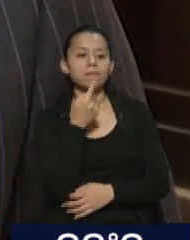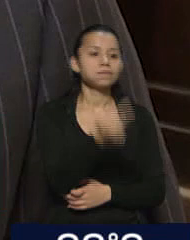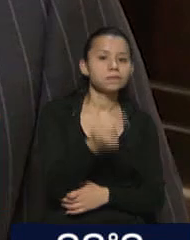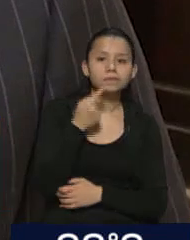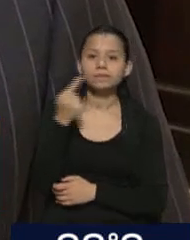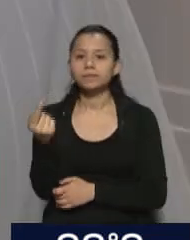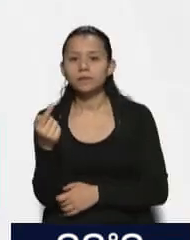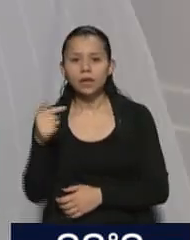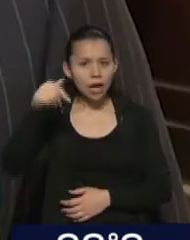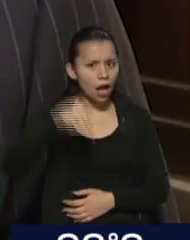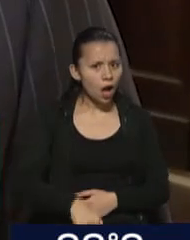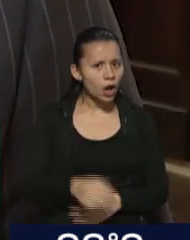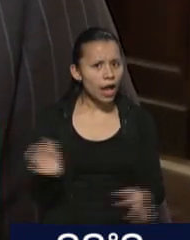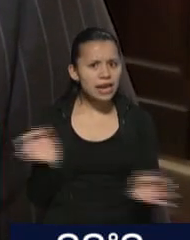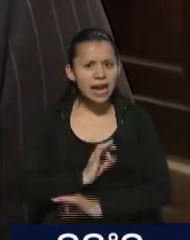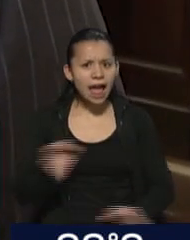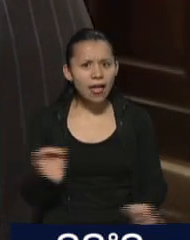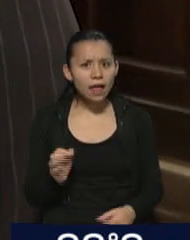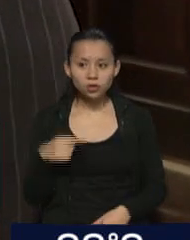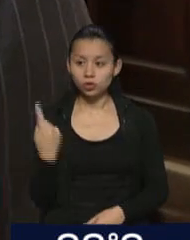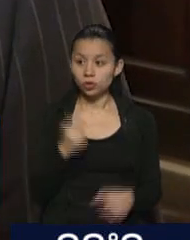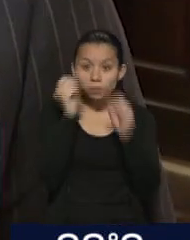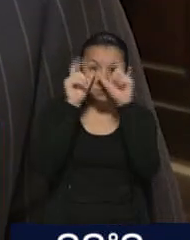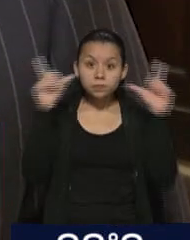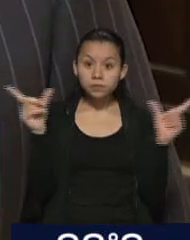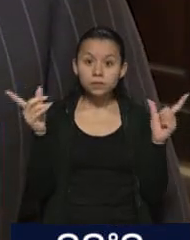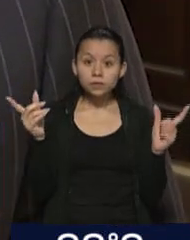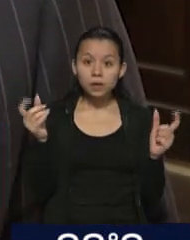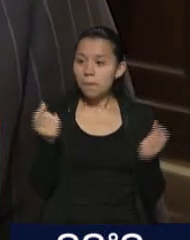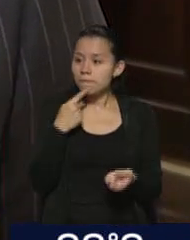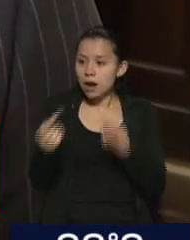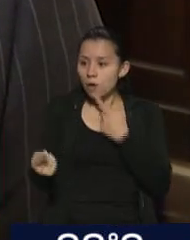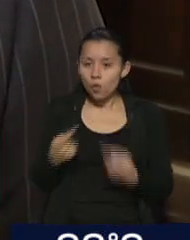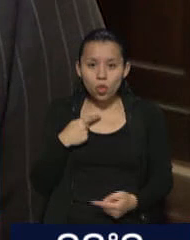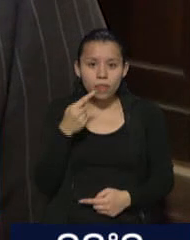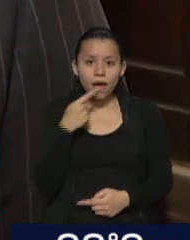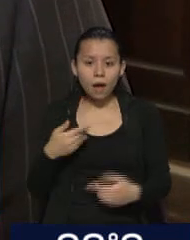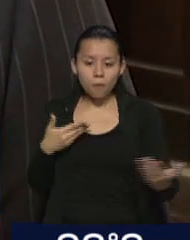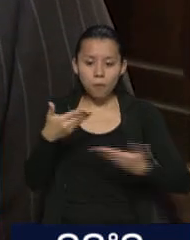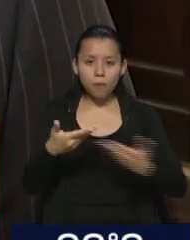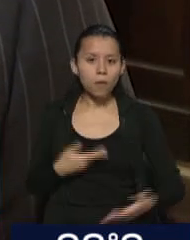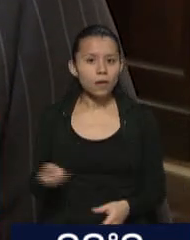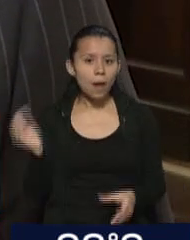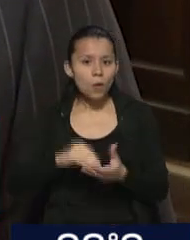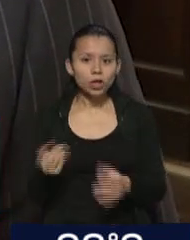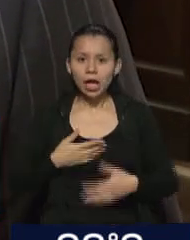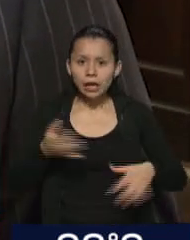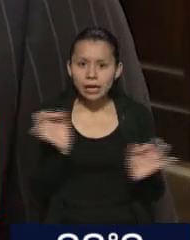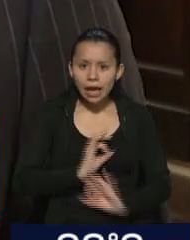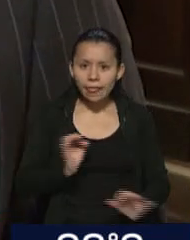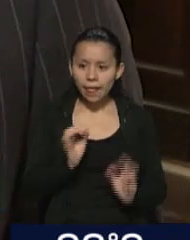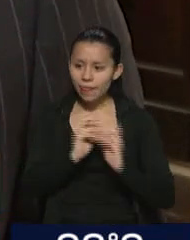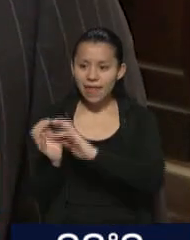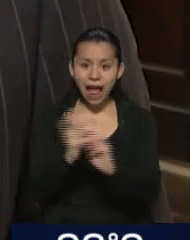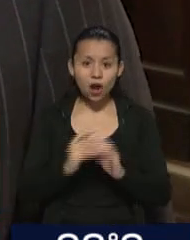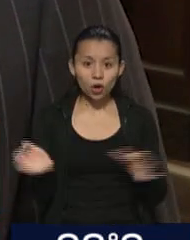ha sucedido eso en este caso. Entonces estamos totalmente azorados y sorprendidos, por eso es la negativa a querer tratarlo, porque no hemos tenido ningún canal de diálogo, ni